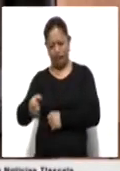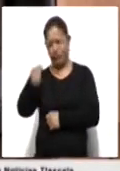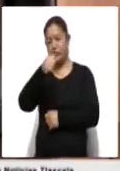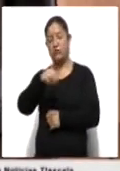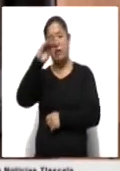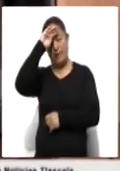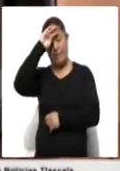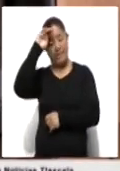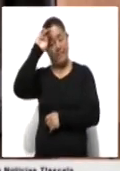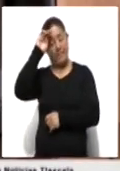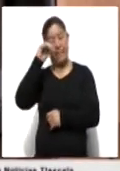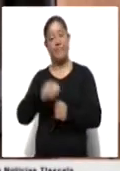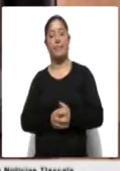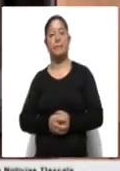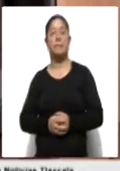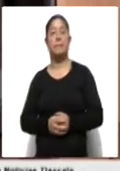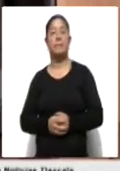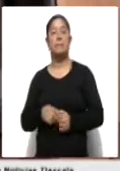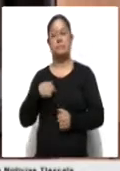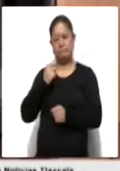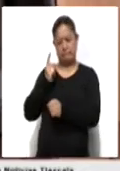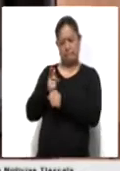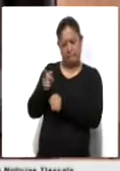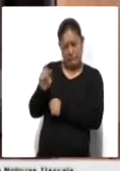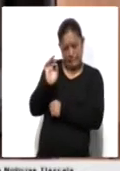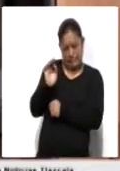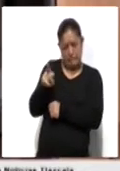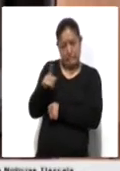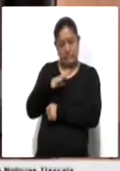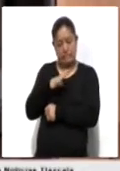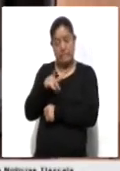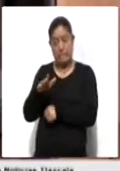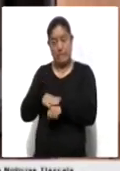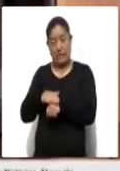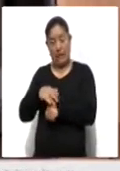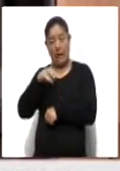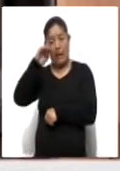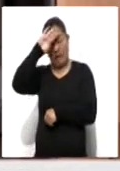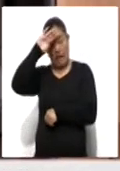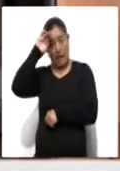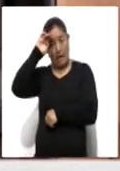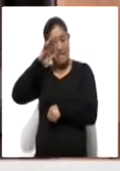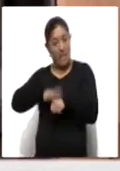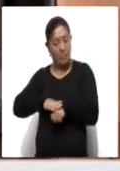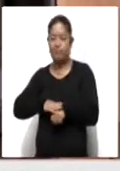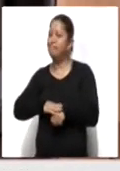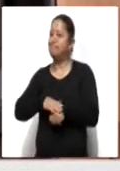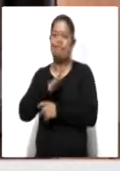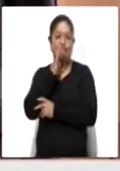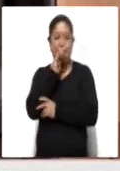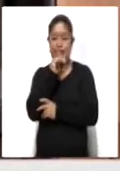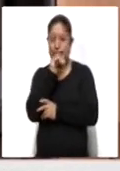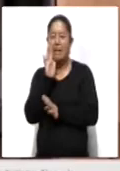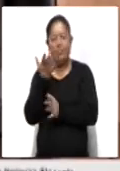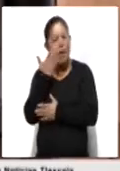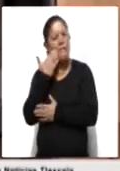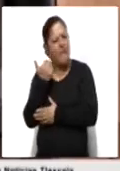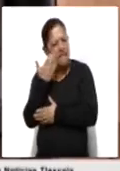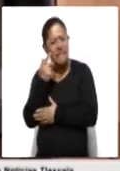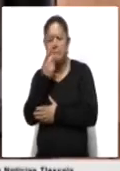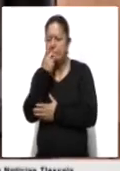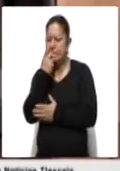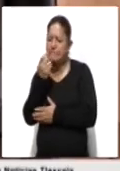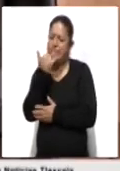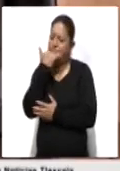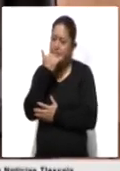temperatura. Y si notamos que algún adulto llega con más de ello, de temperatura, amablemente se le pide